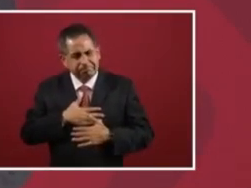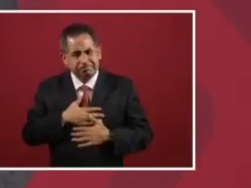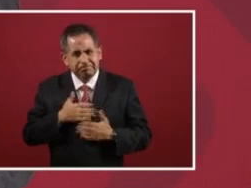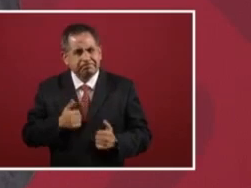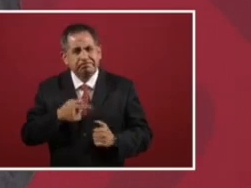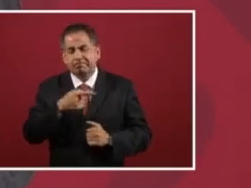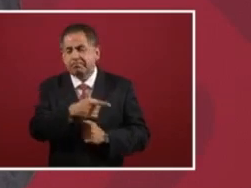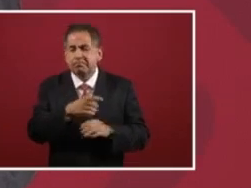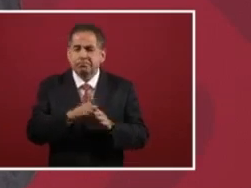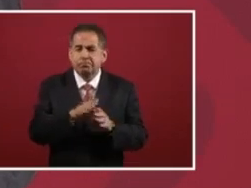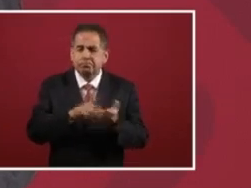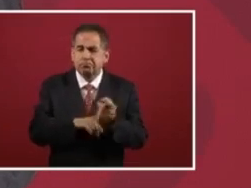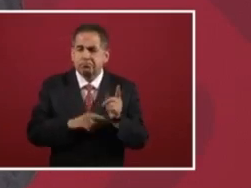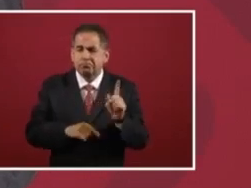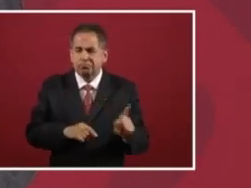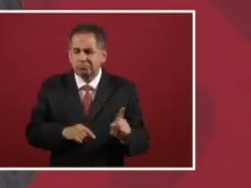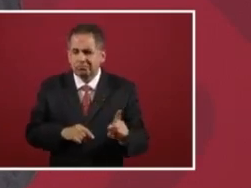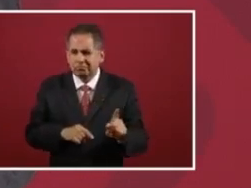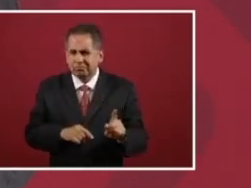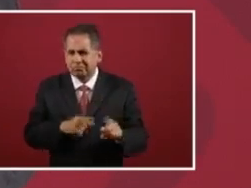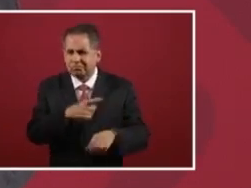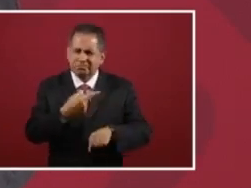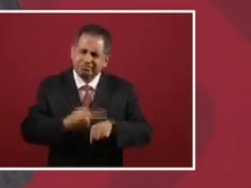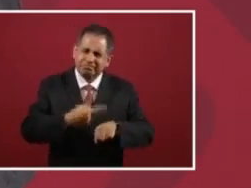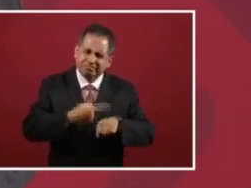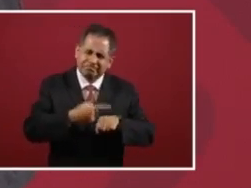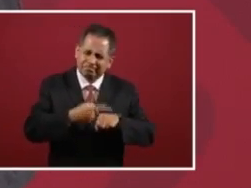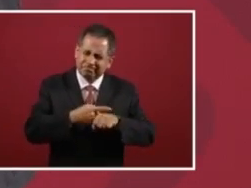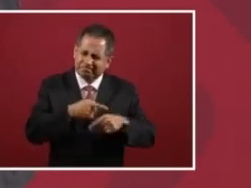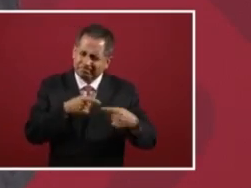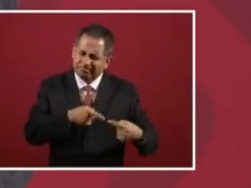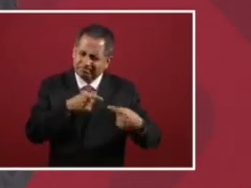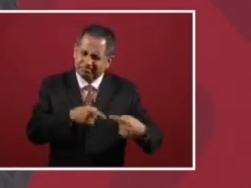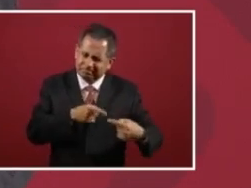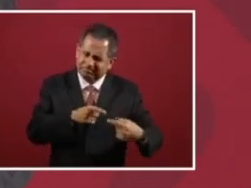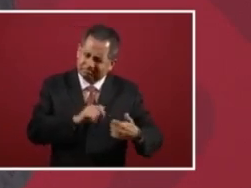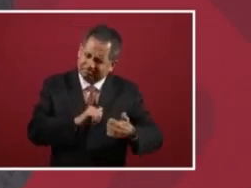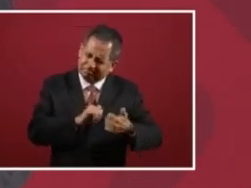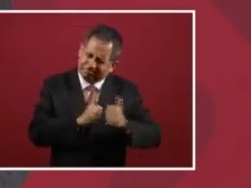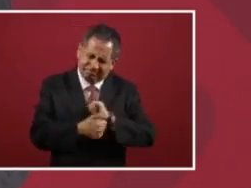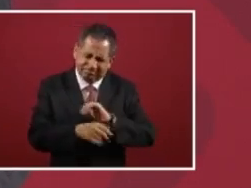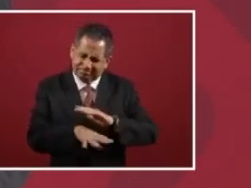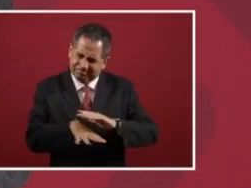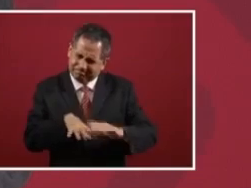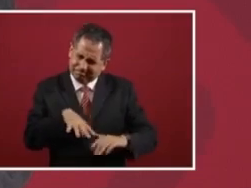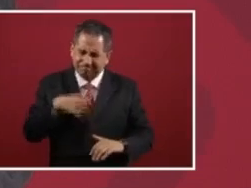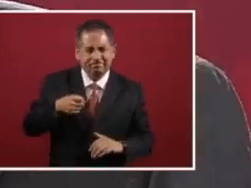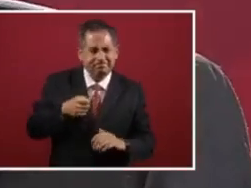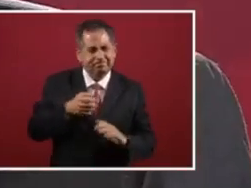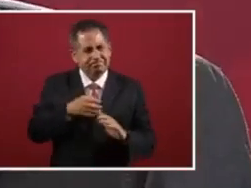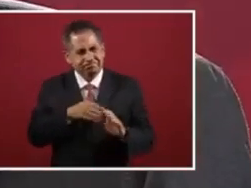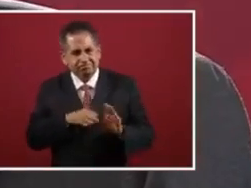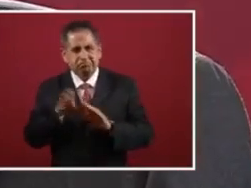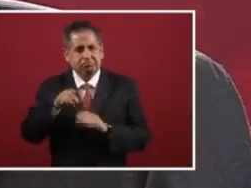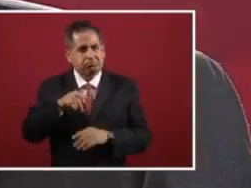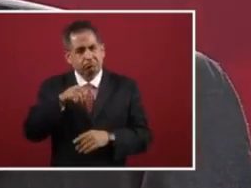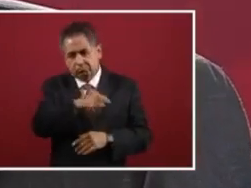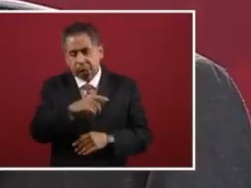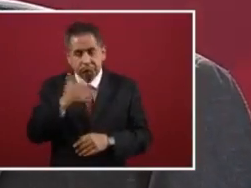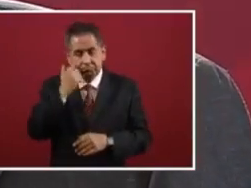de cómo enfrentó su enfermedad, cómo a pesar de su enfermedad